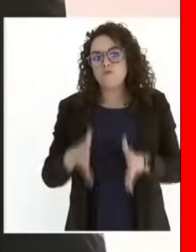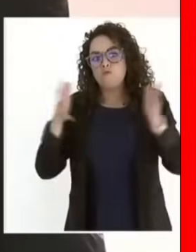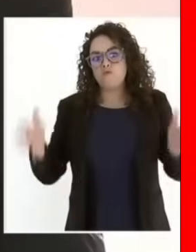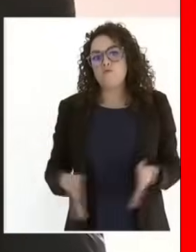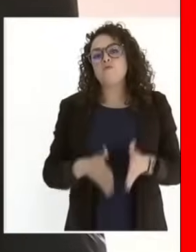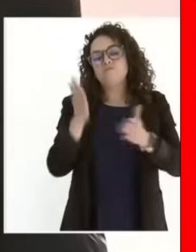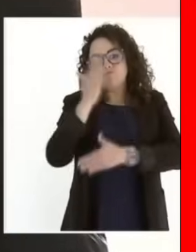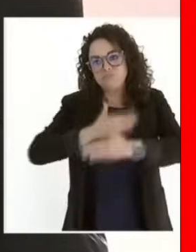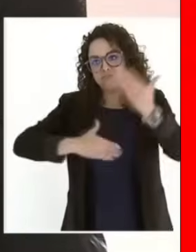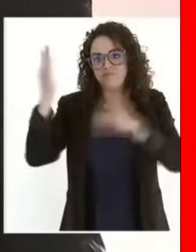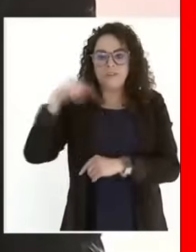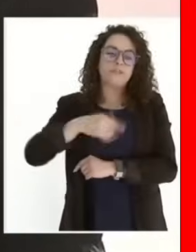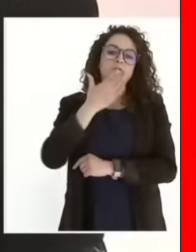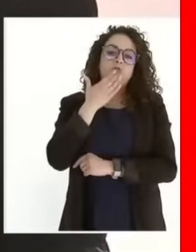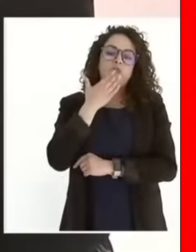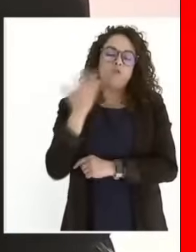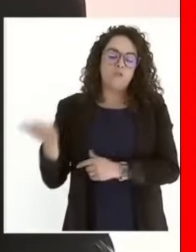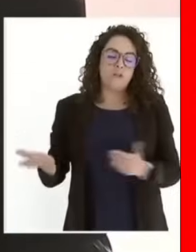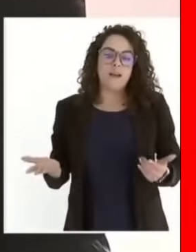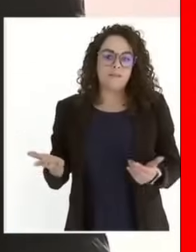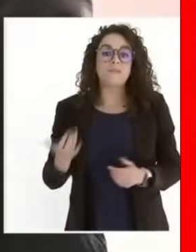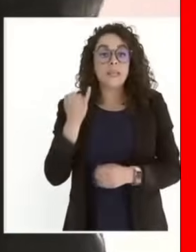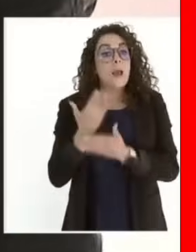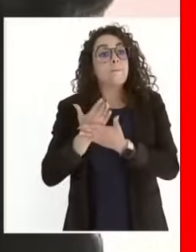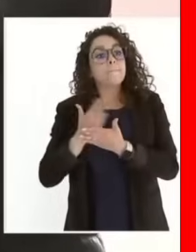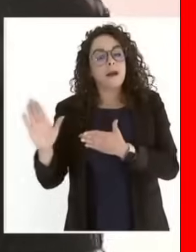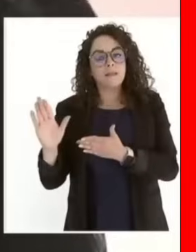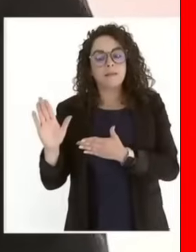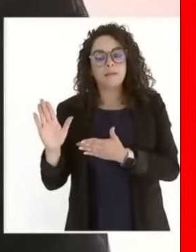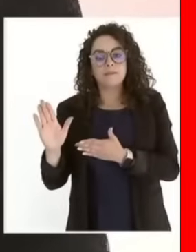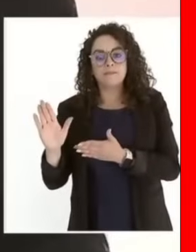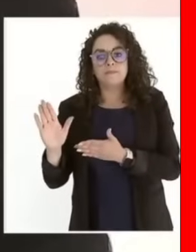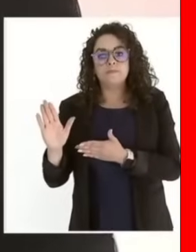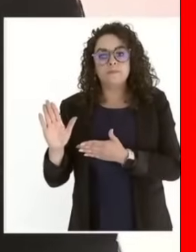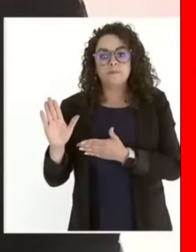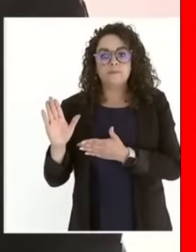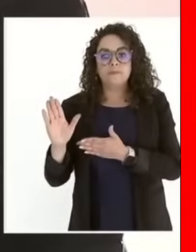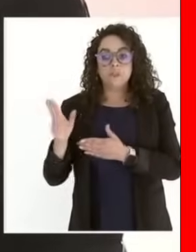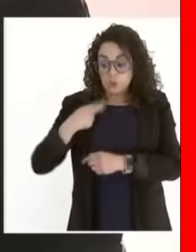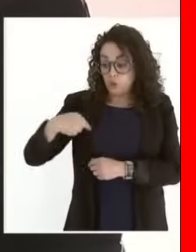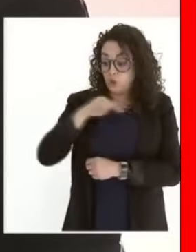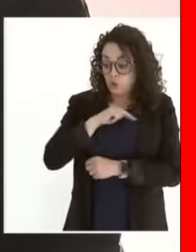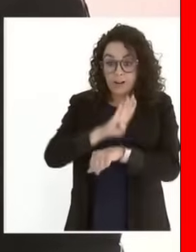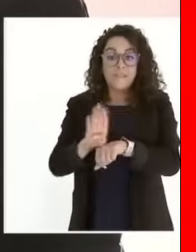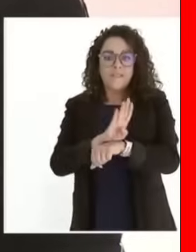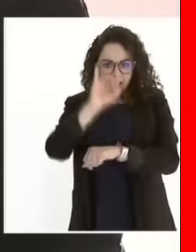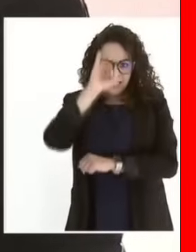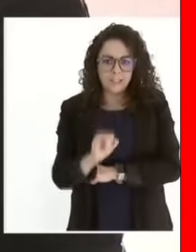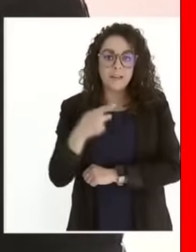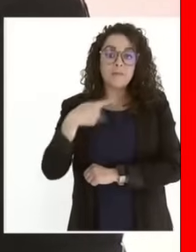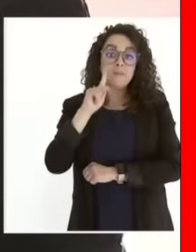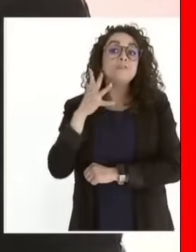para nuestra generación pero sobre todo para los que vienen detrás de